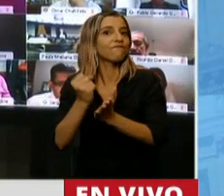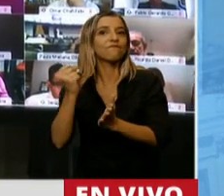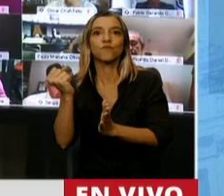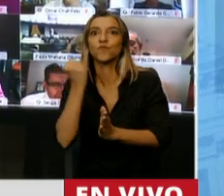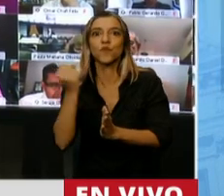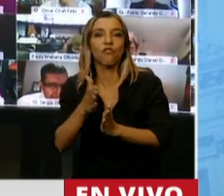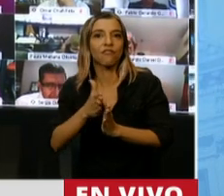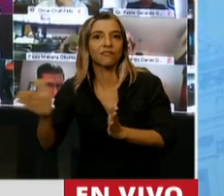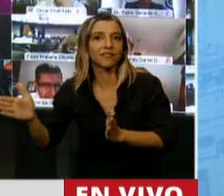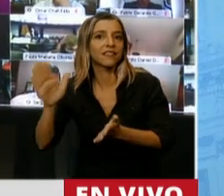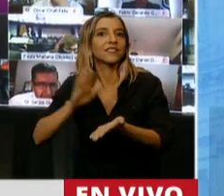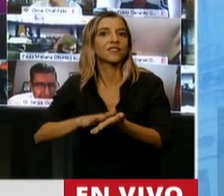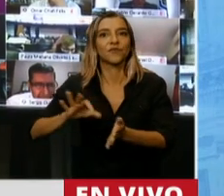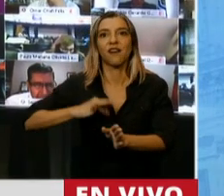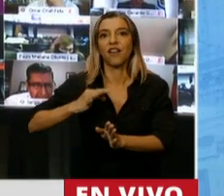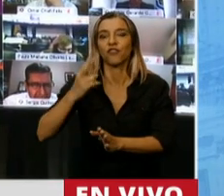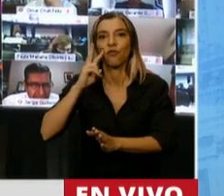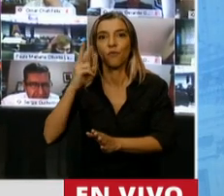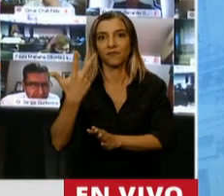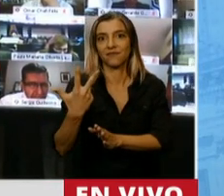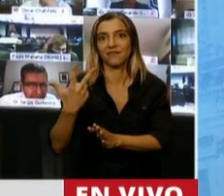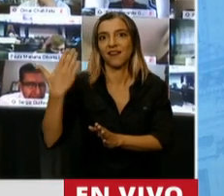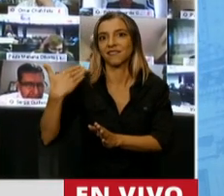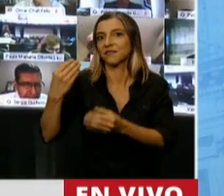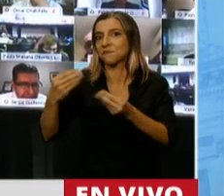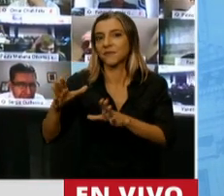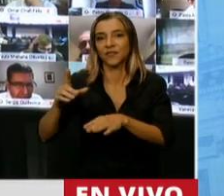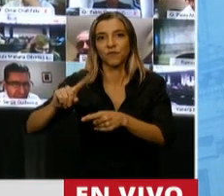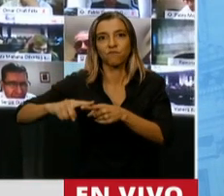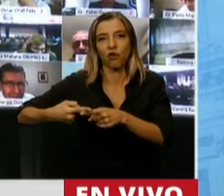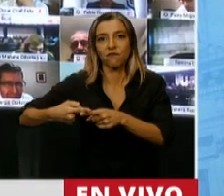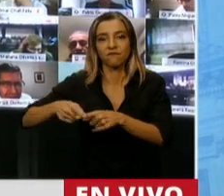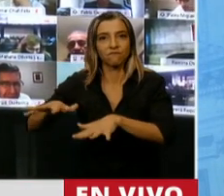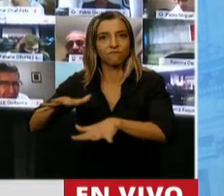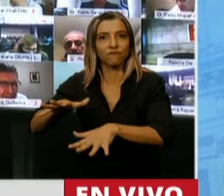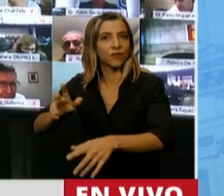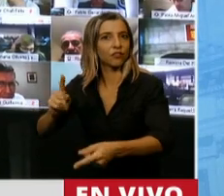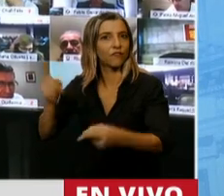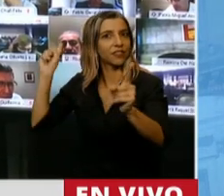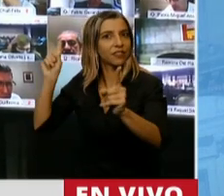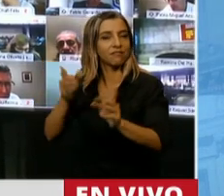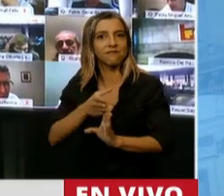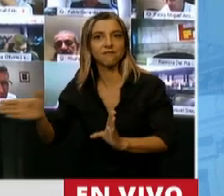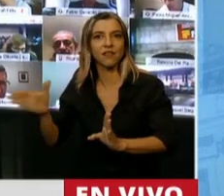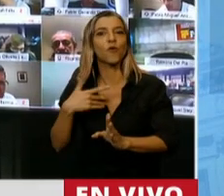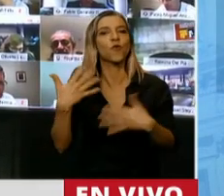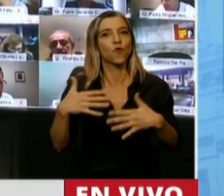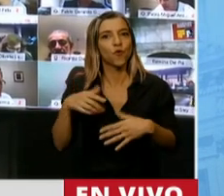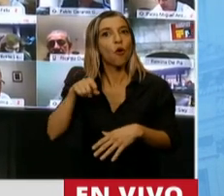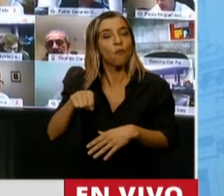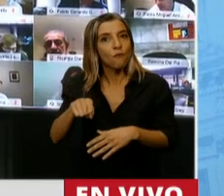experiencia política que se inició en el 2003. Fueron dos momentos extraordinariamente importantes en la participación